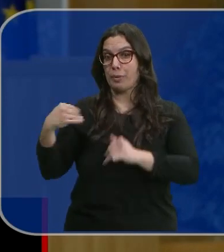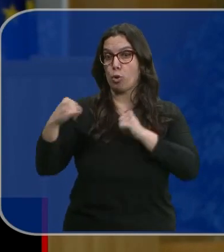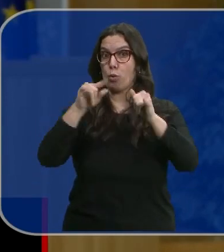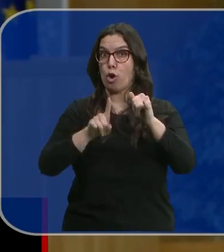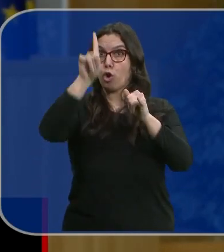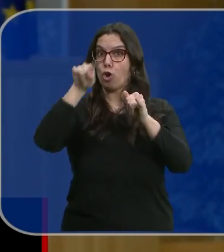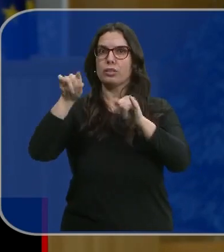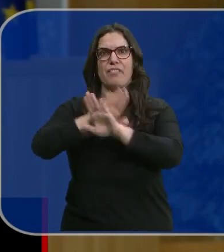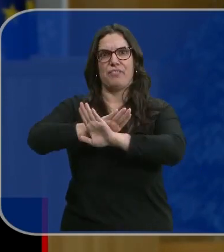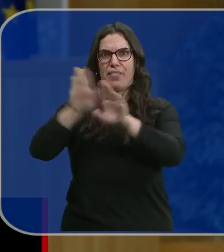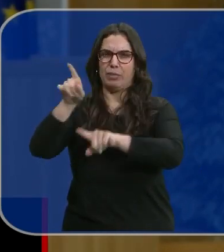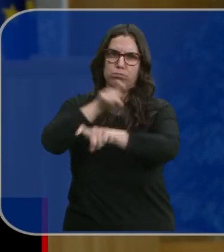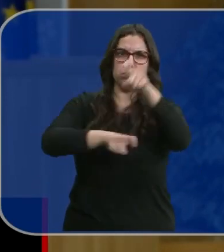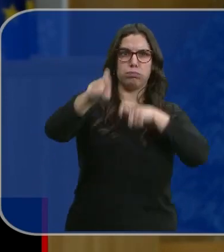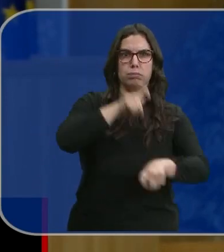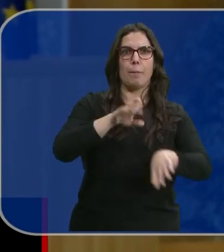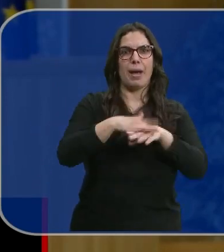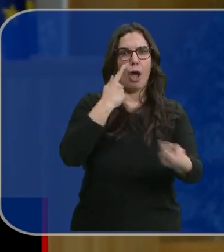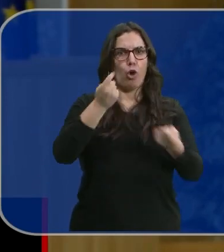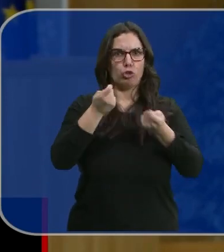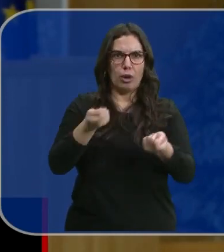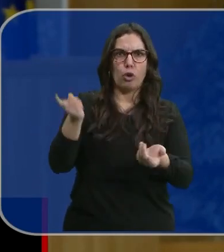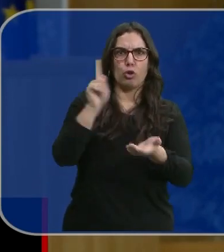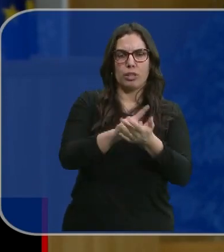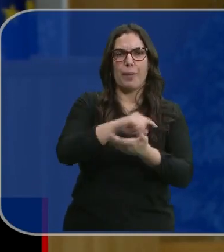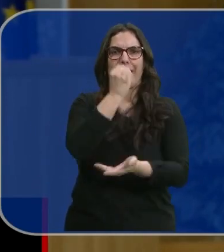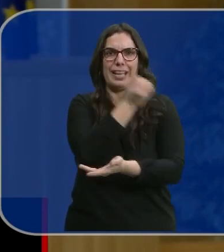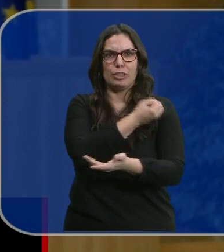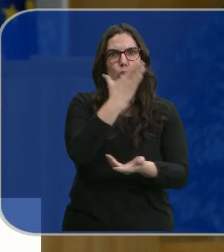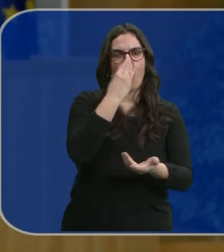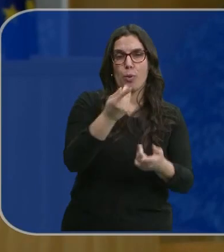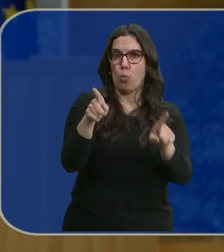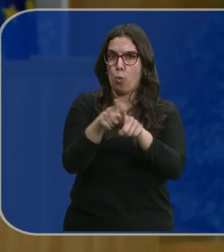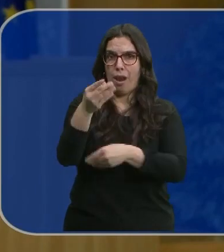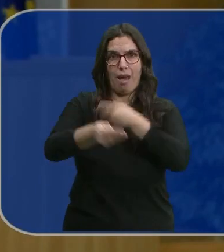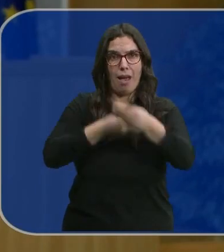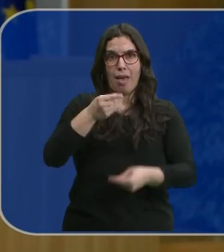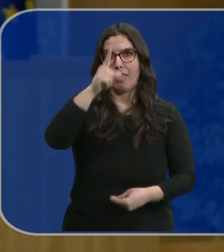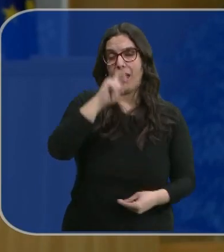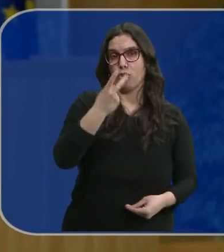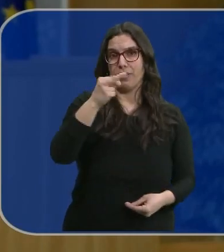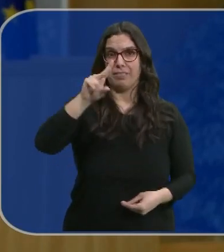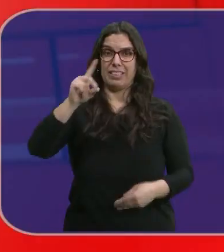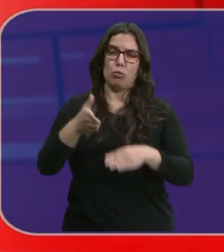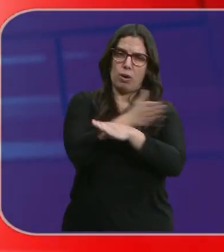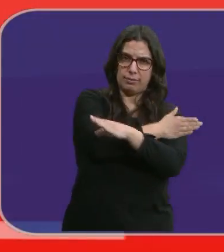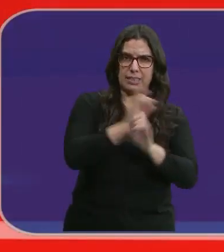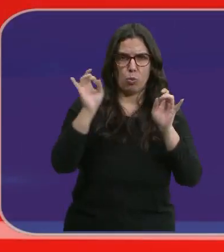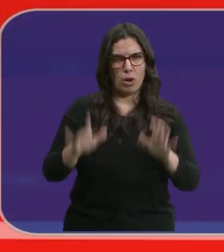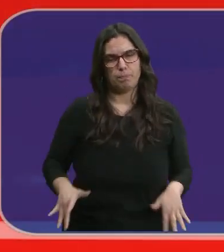norte del río Duero y que se pueda volver a controlar el censo de la especie, al igual que ya sucedía antes de 2021.